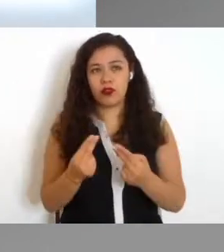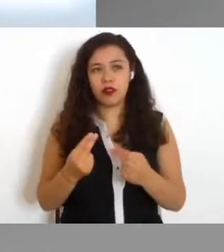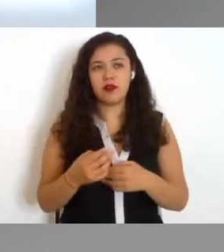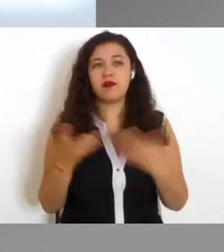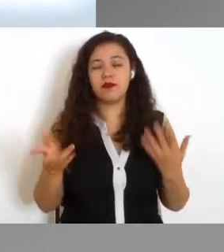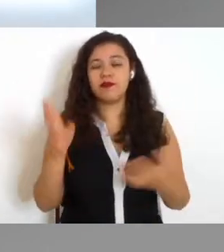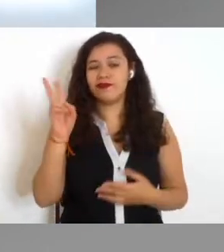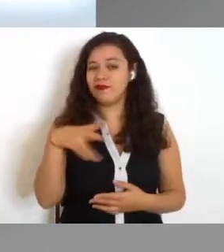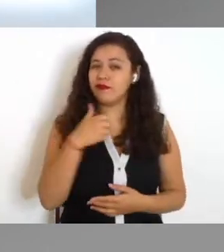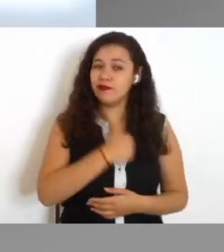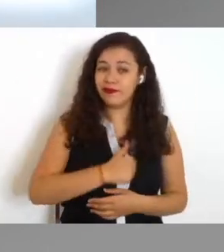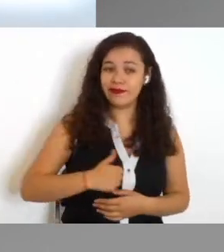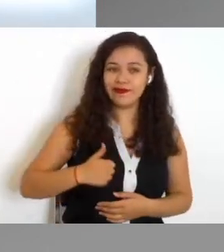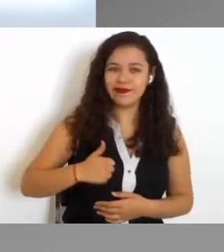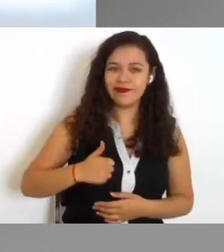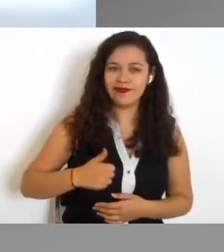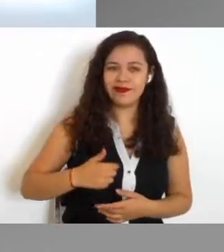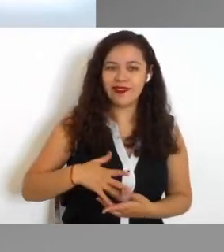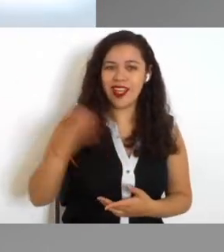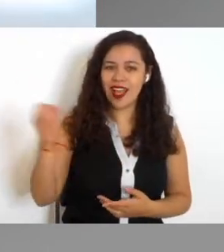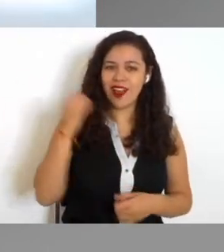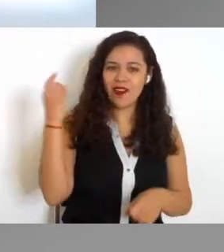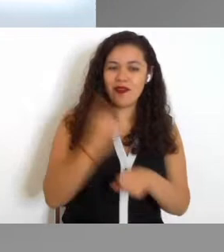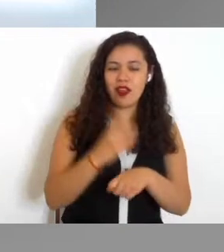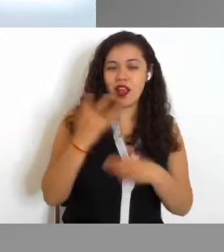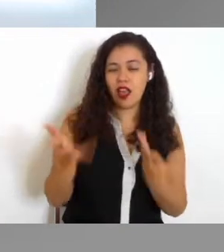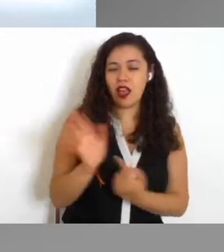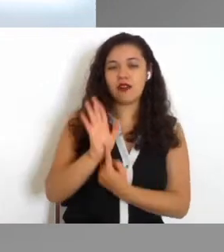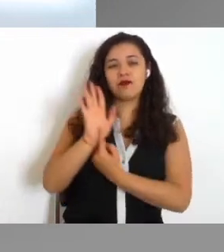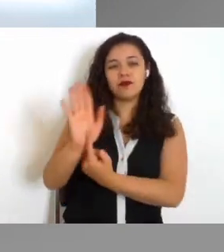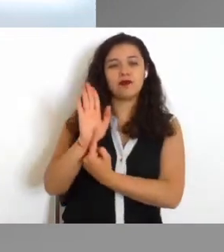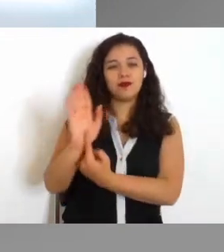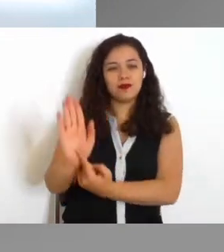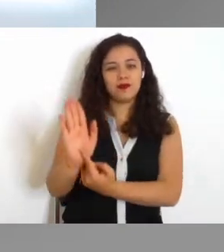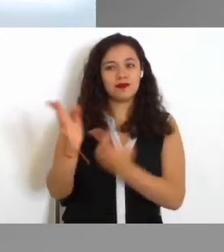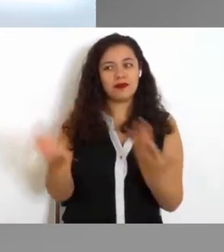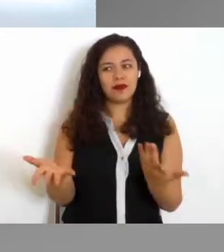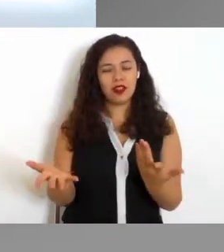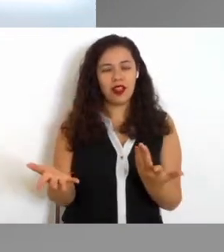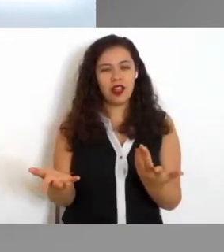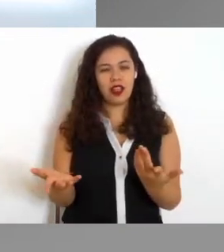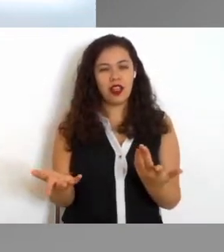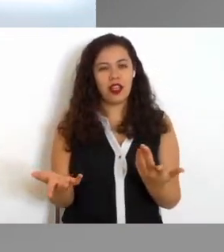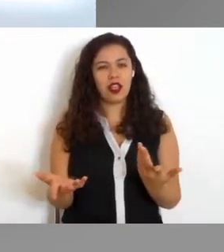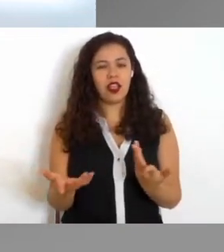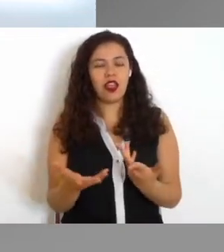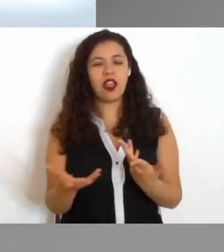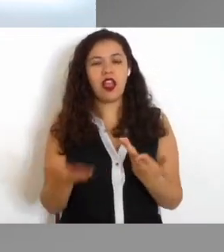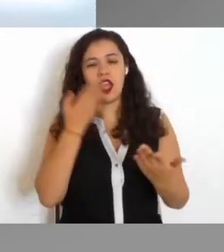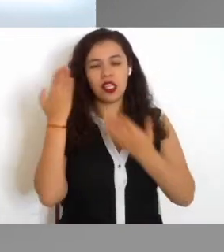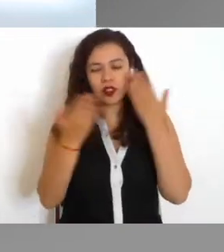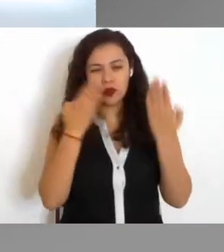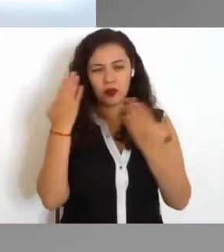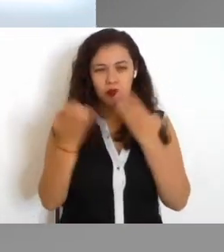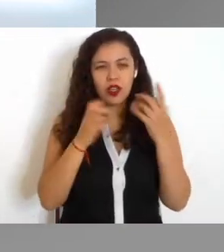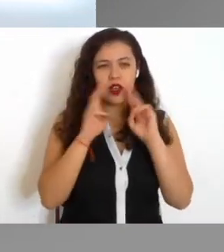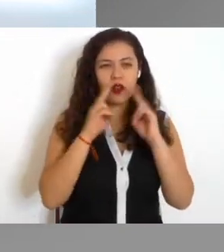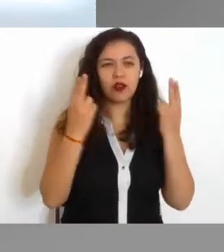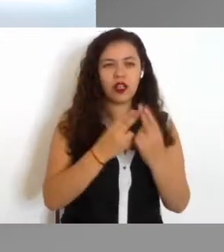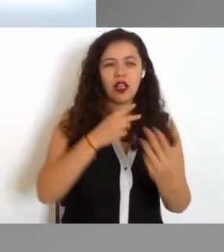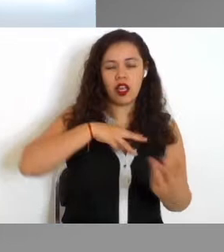Afortunadamente, este foro pone de manifiesto el interés de diversos académicos de todas las unidades de la